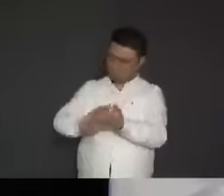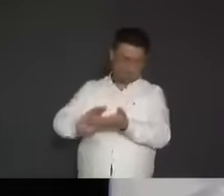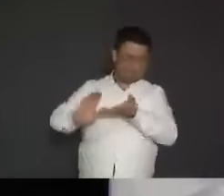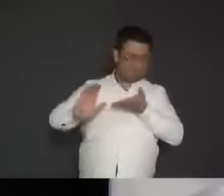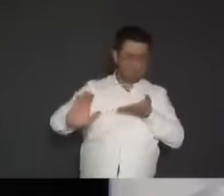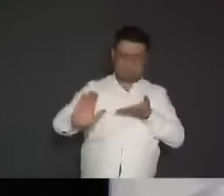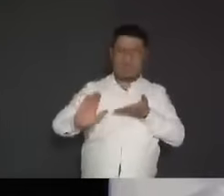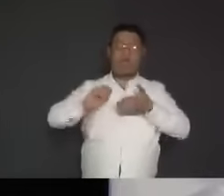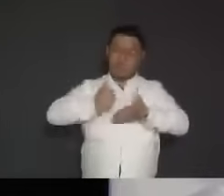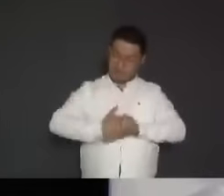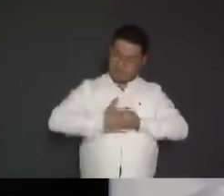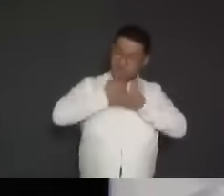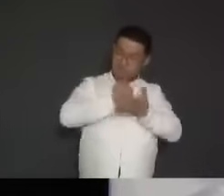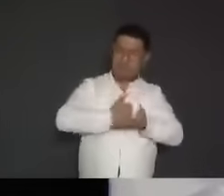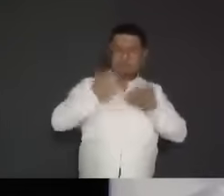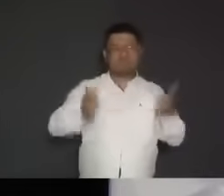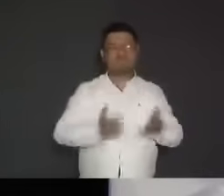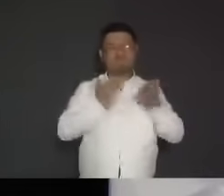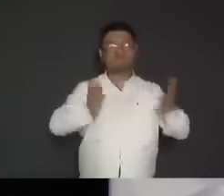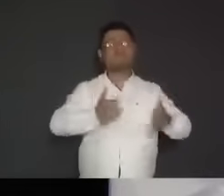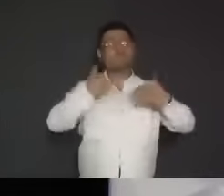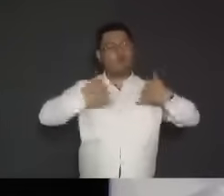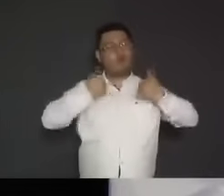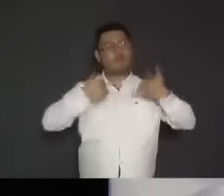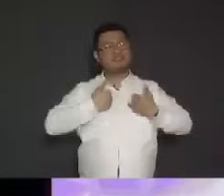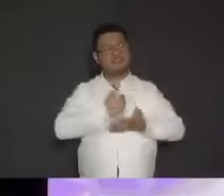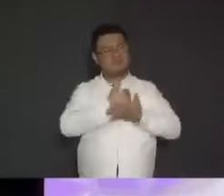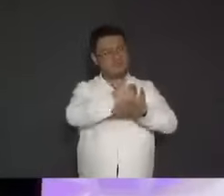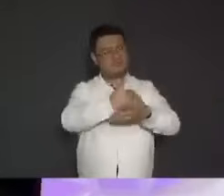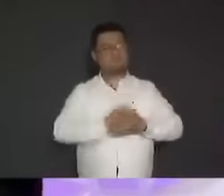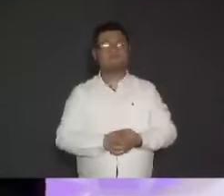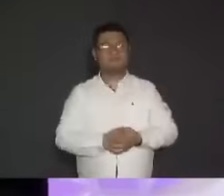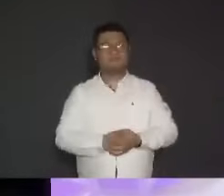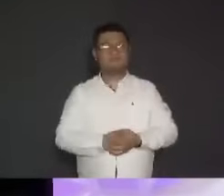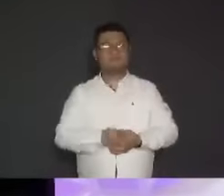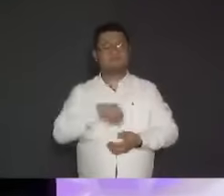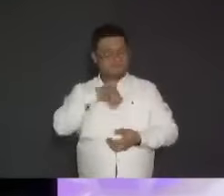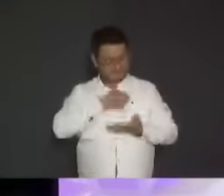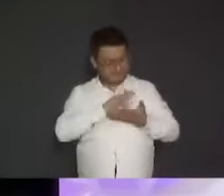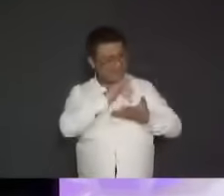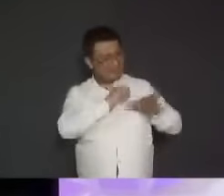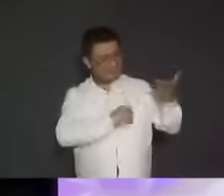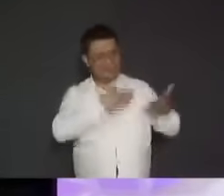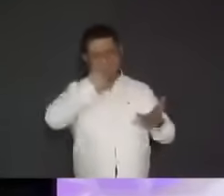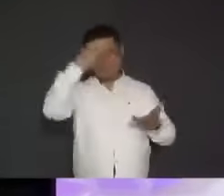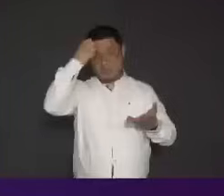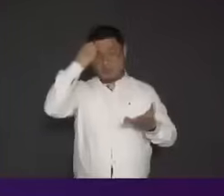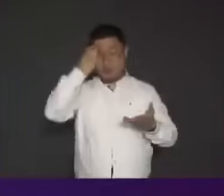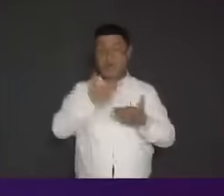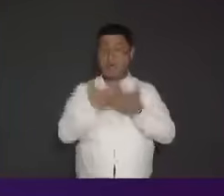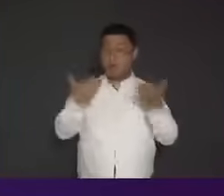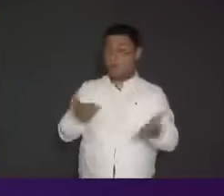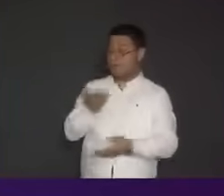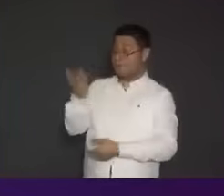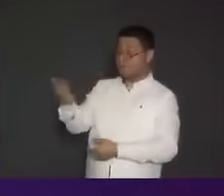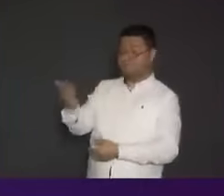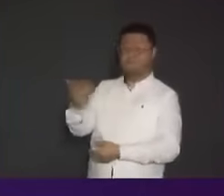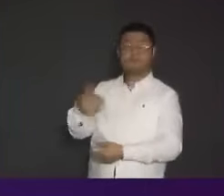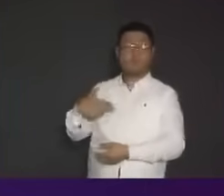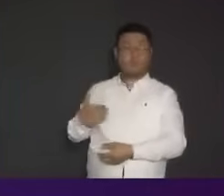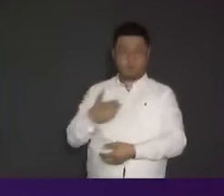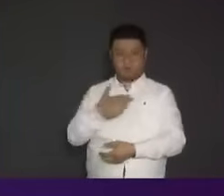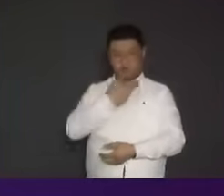sí va a estar siempre del lado de los jóvenes. Gracias, candidato. Es momento de ceder la palabra al candidato Joaquín Jesús Díaz Mena. Adelante,